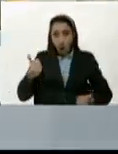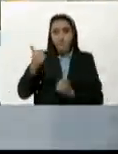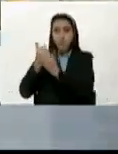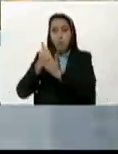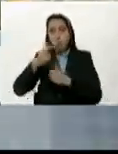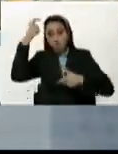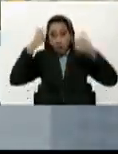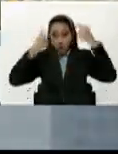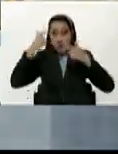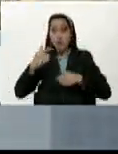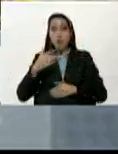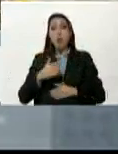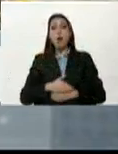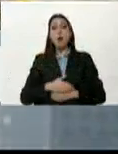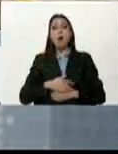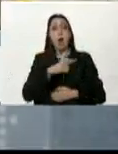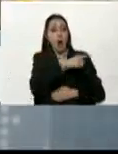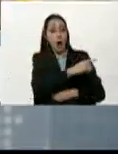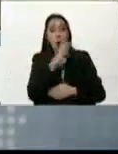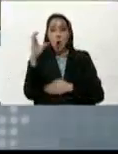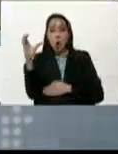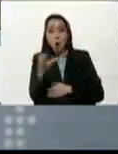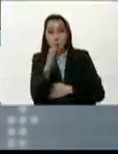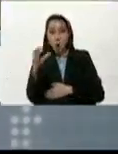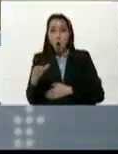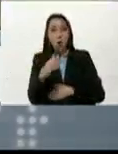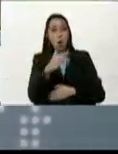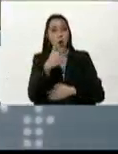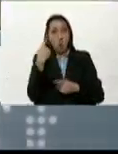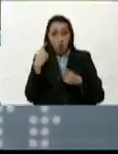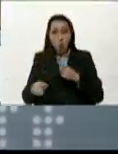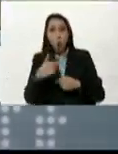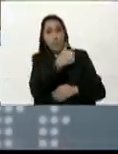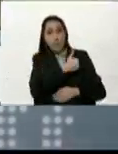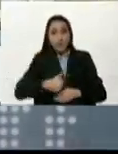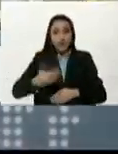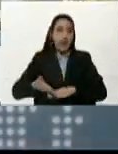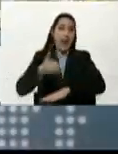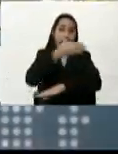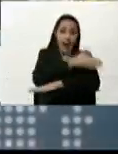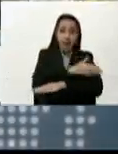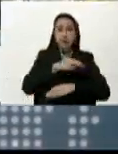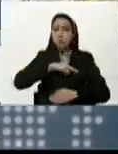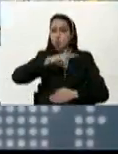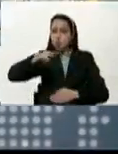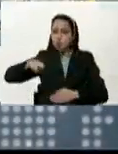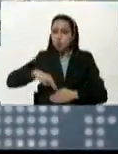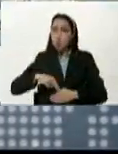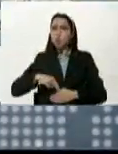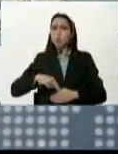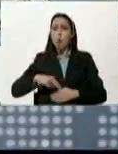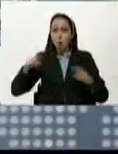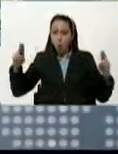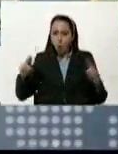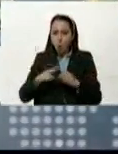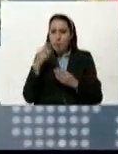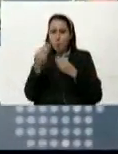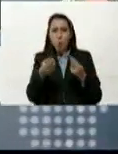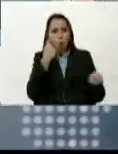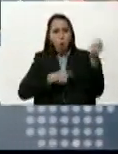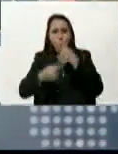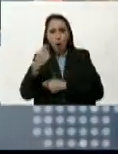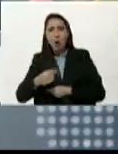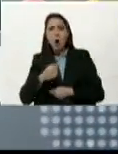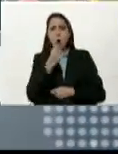gobernaba colombia álvaro uribe vélez nosotros llegamos a un comercio binacional de